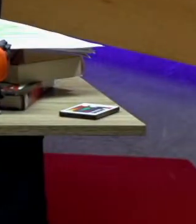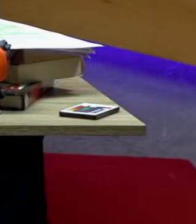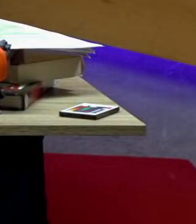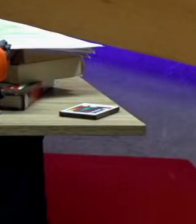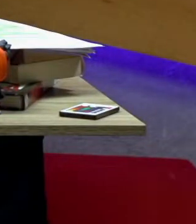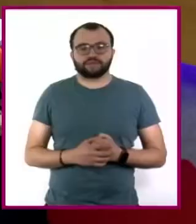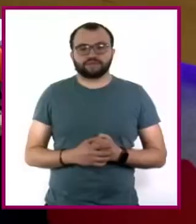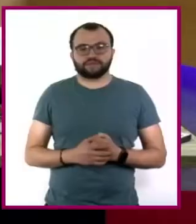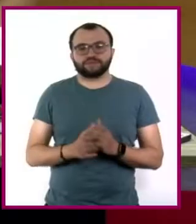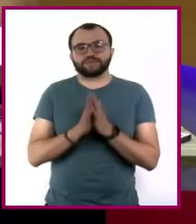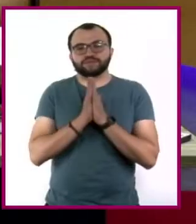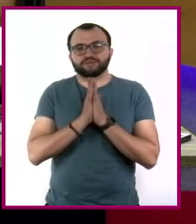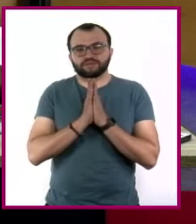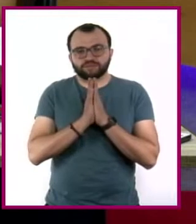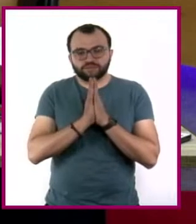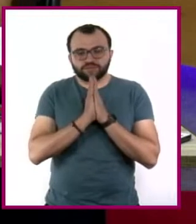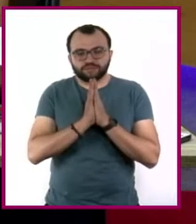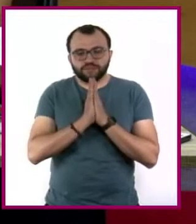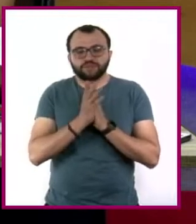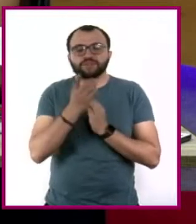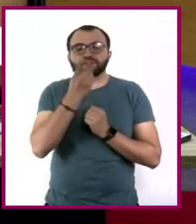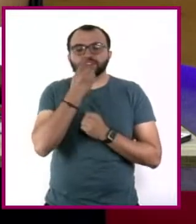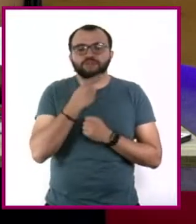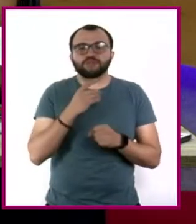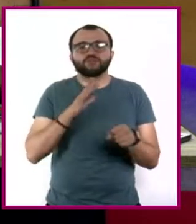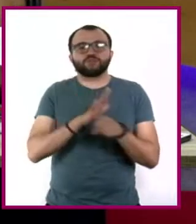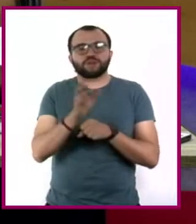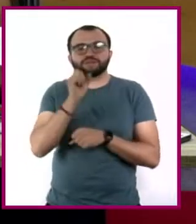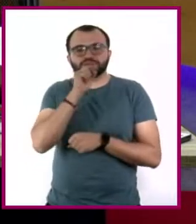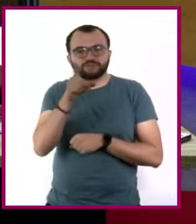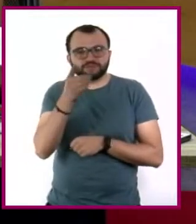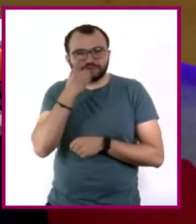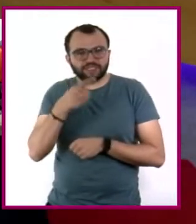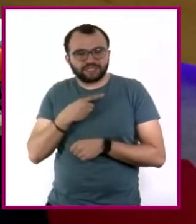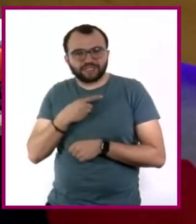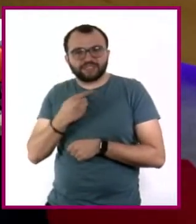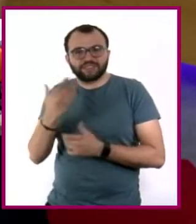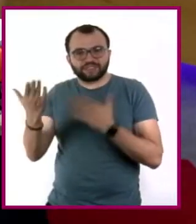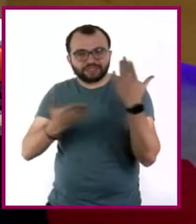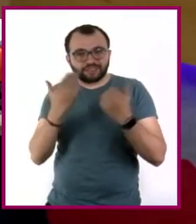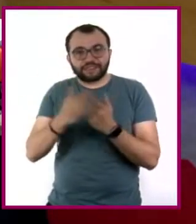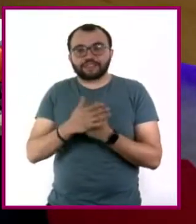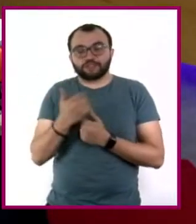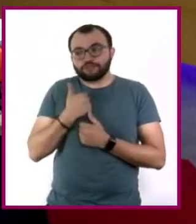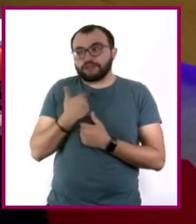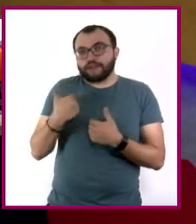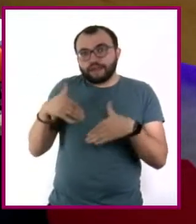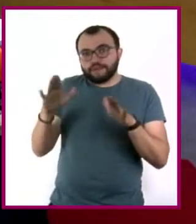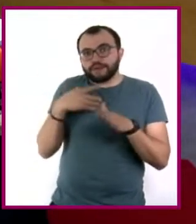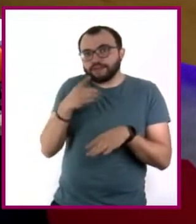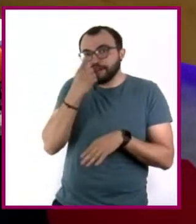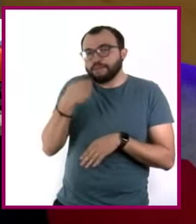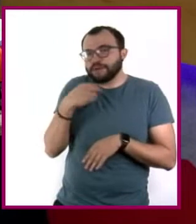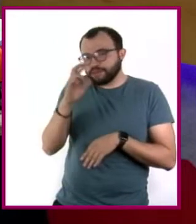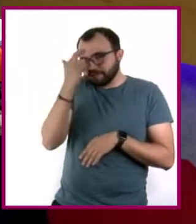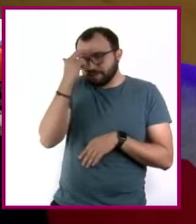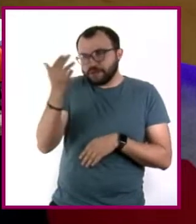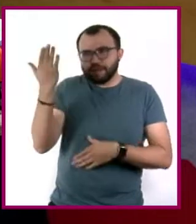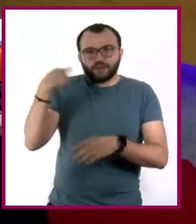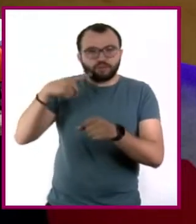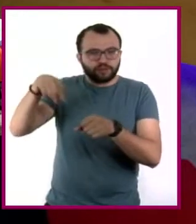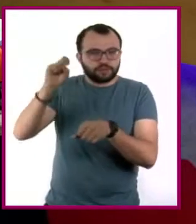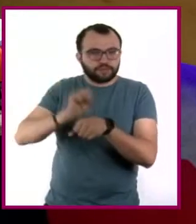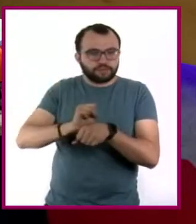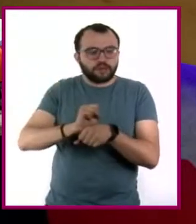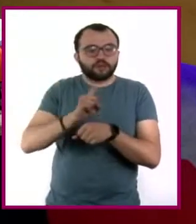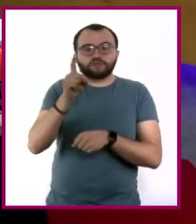Ay, por favor, hermana, dime cuál es ese método para estudiar que me dijiste hace rato. Te lo iba a decir, pero me acordé que la semana pasada no sacaste